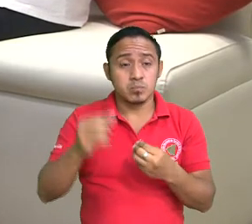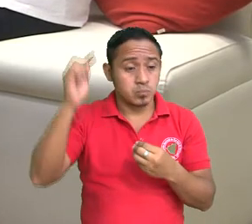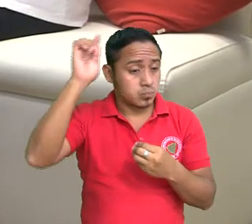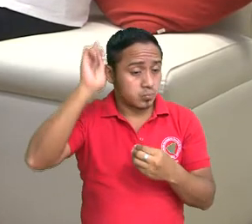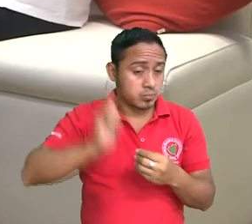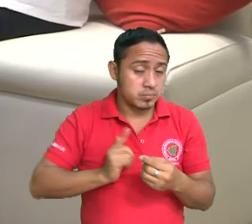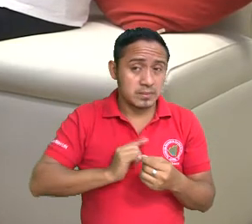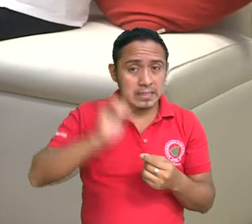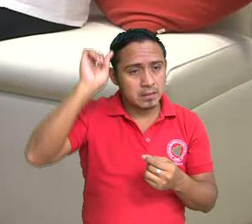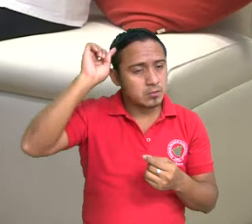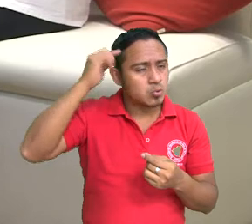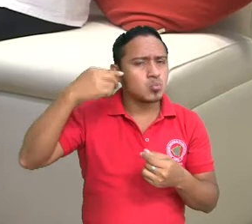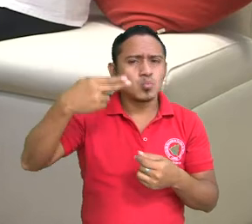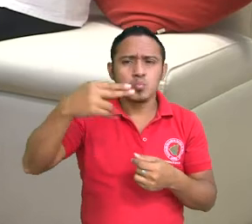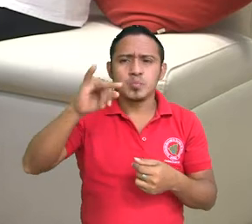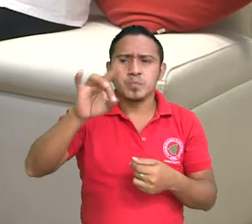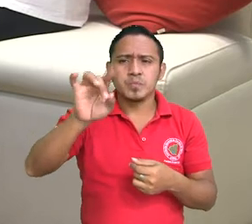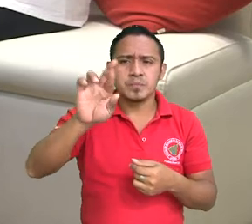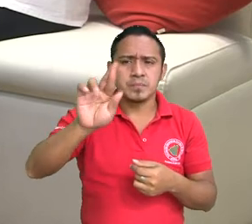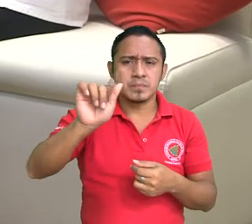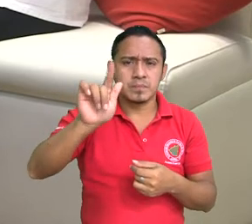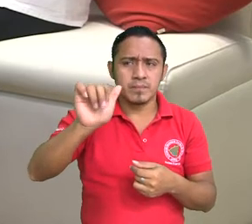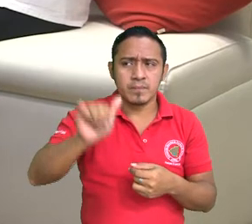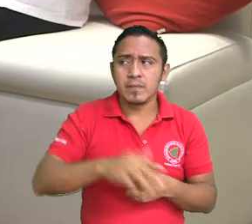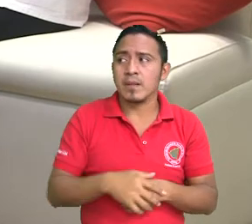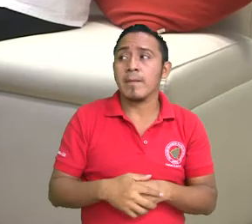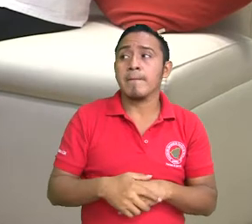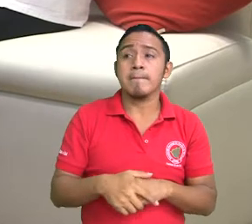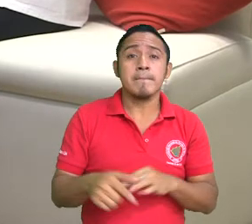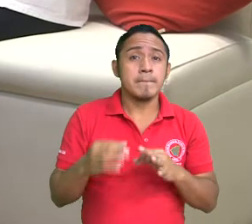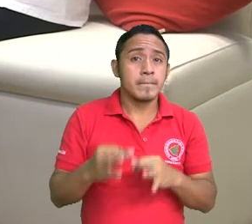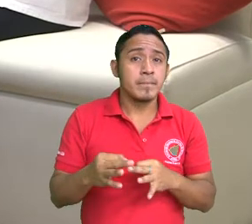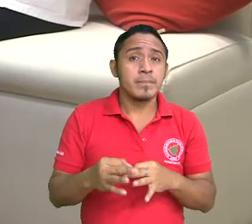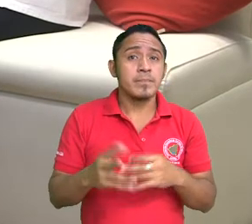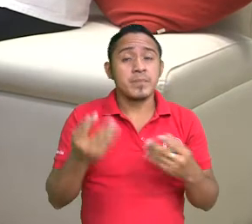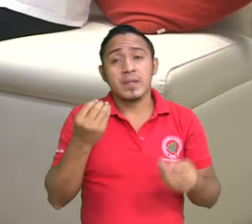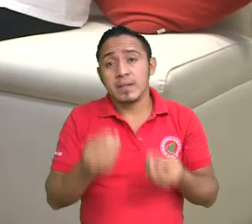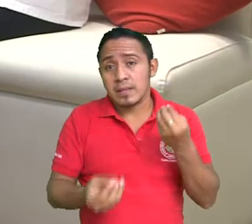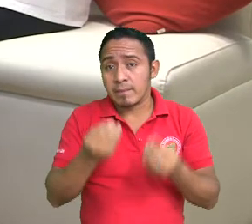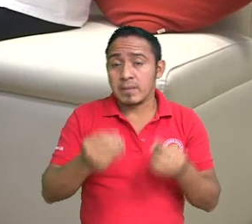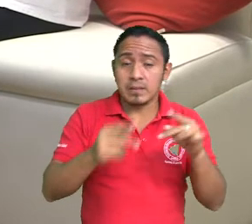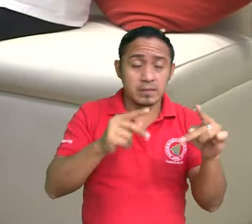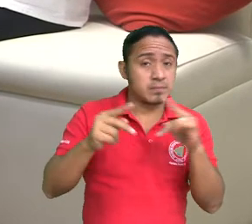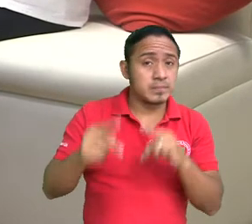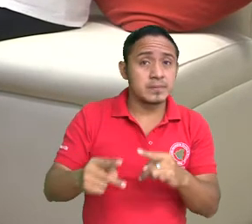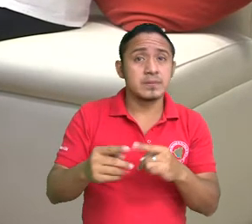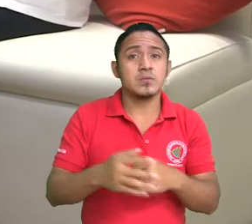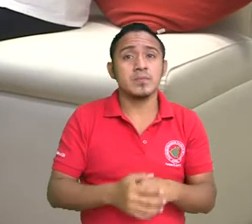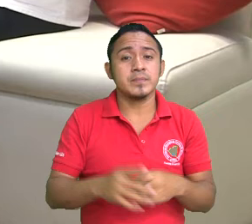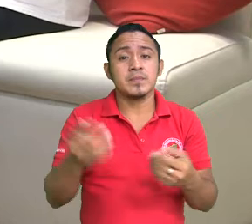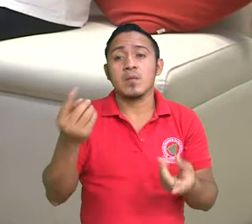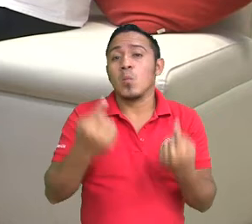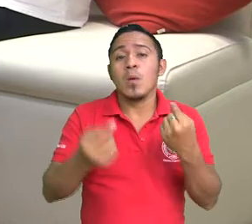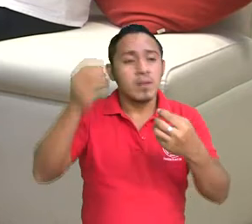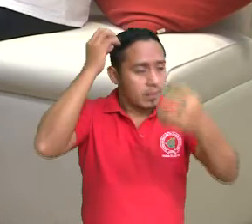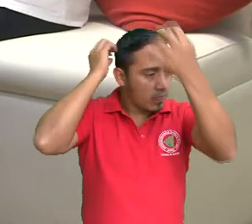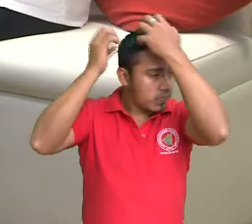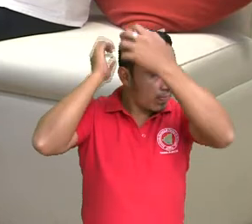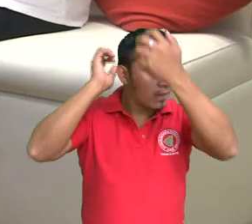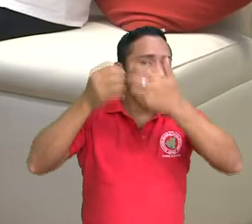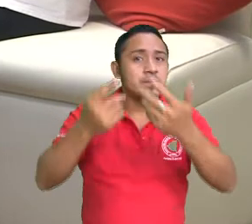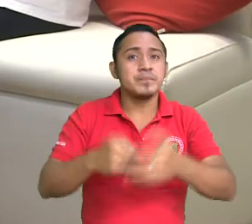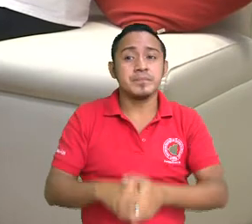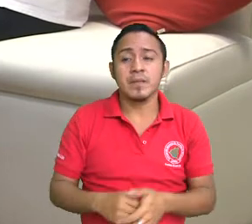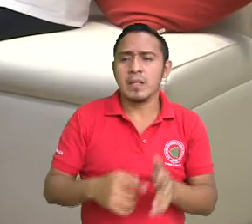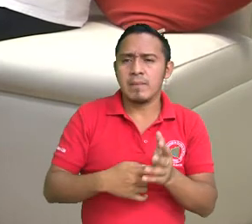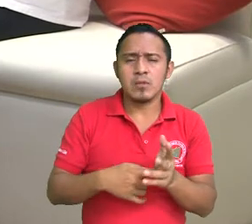hidratado. Entonces, eso depende del tipo de cabello que tenga la persona. También el tipo de champú. Porque hay personas que